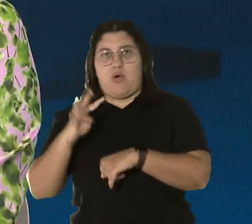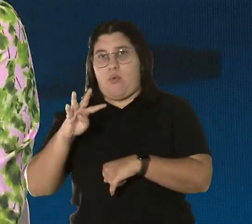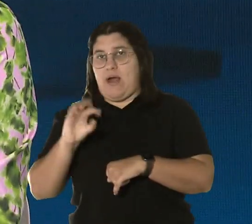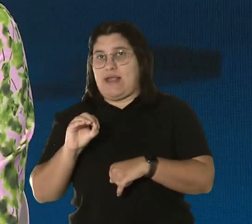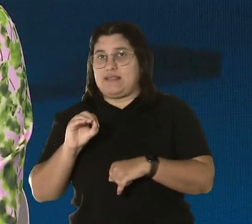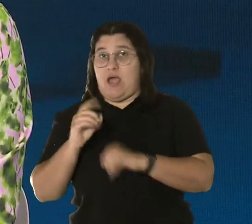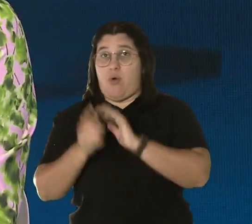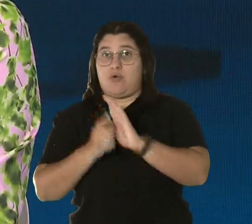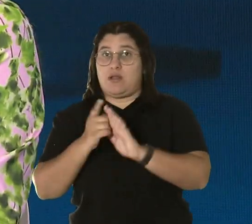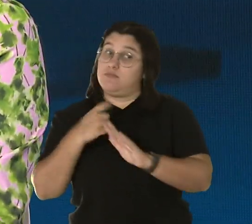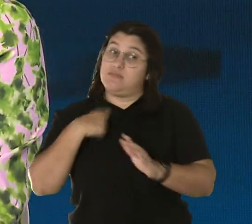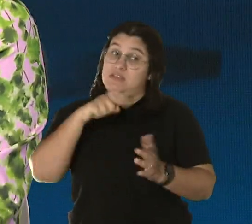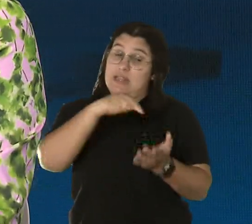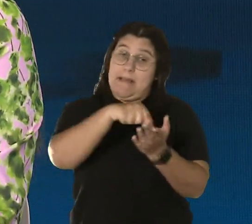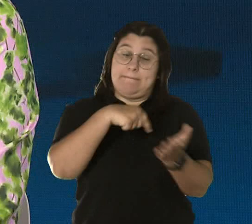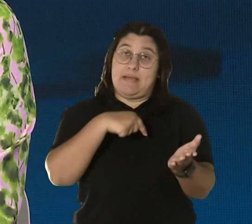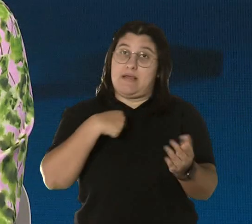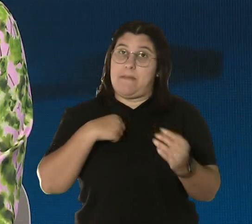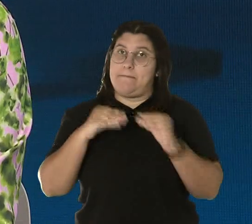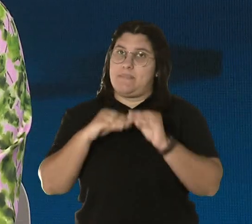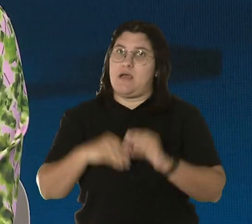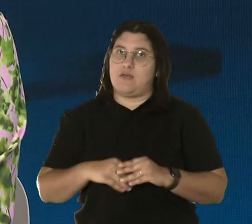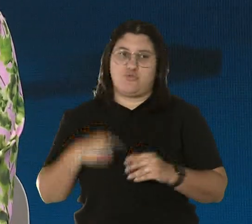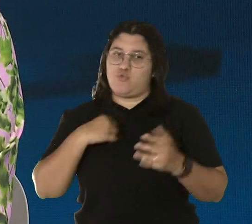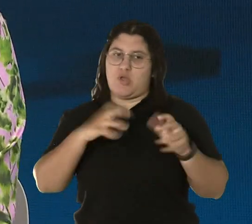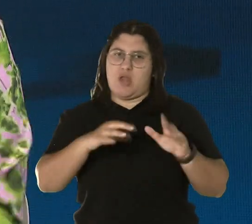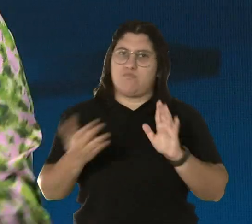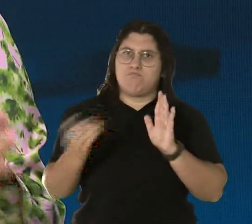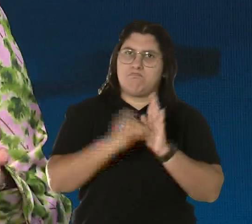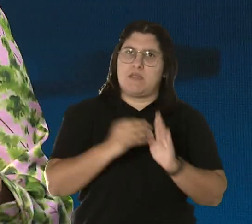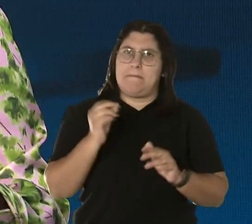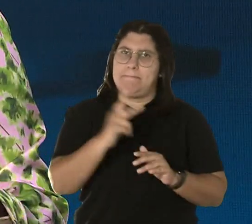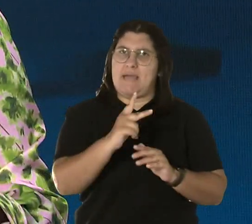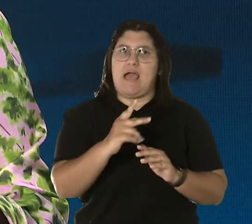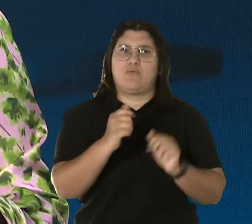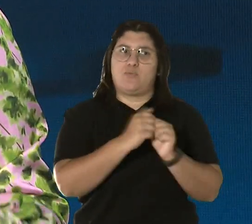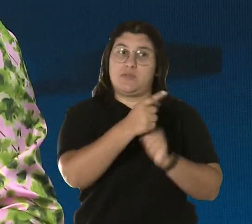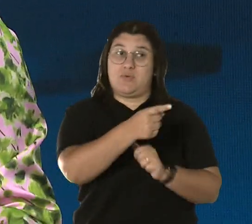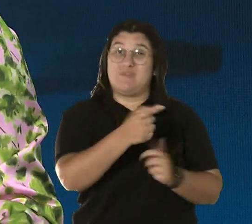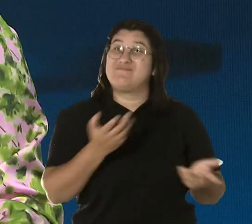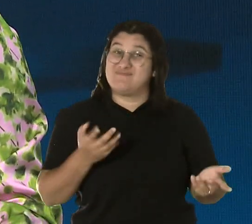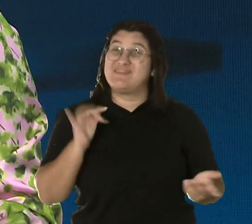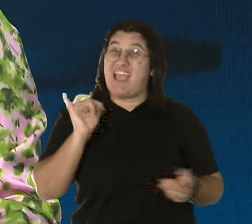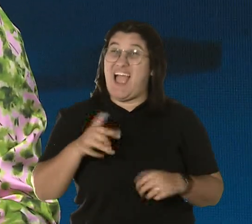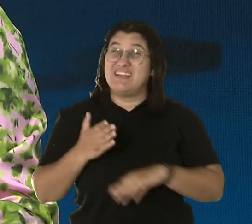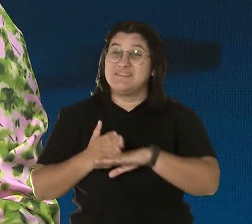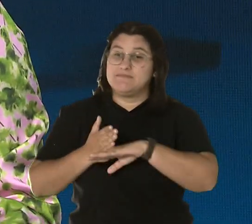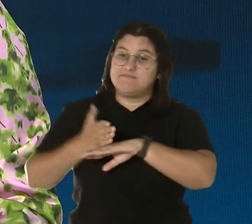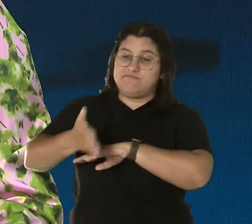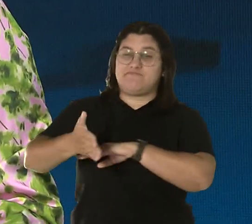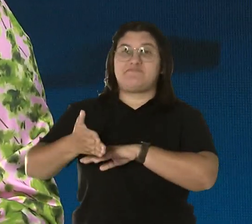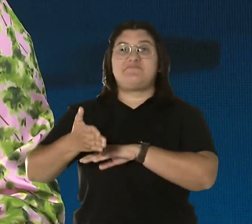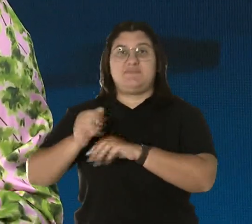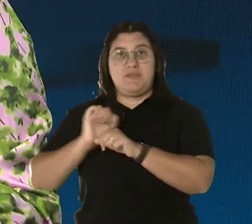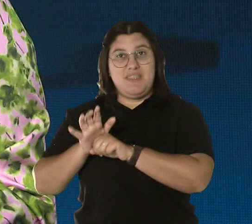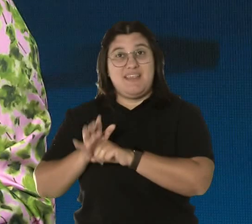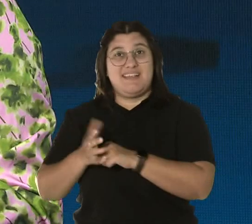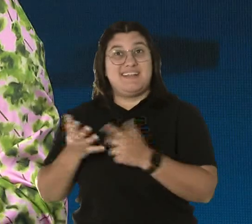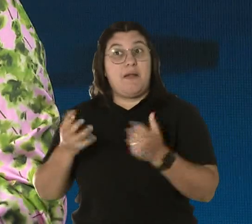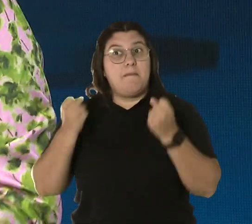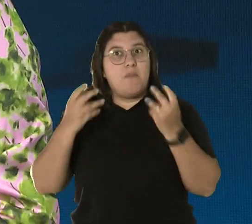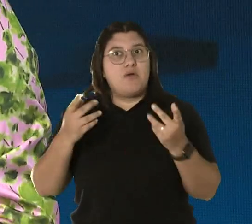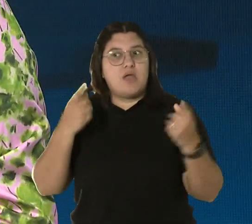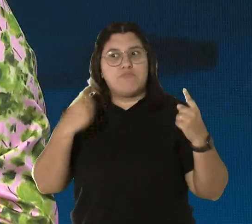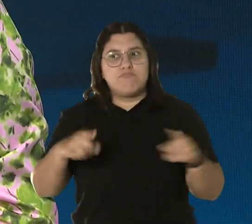que pagar más. Así que no quiero regresar a trabajar contigo de nuevo. Eso es post-pandemia, lo que estamos viviendo en muchas empresas privadas, que